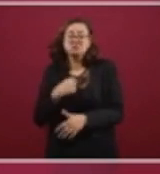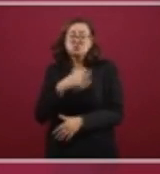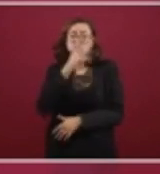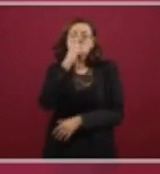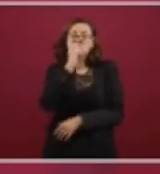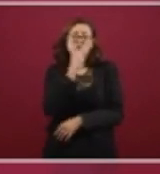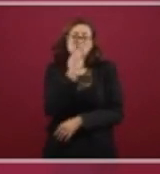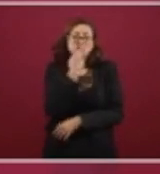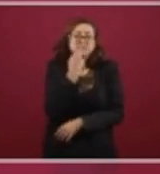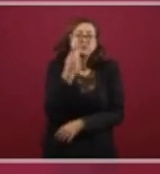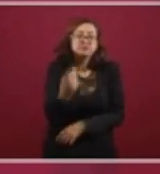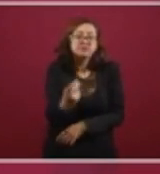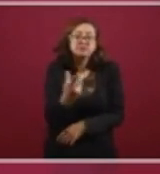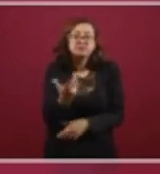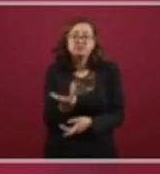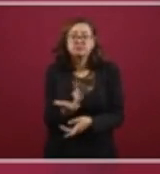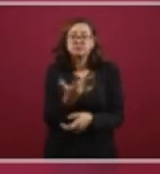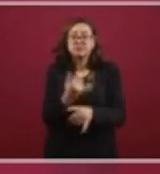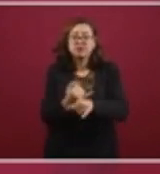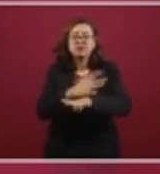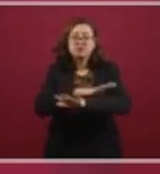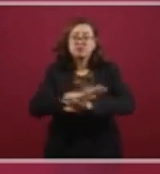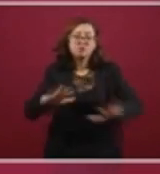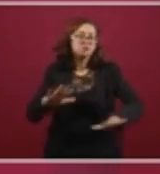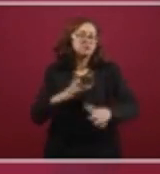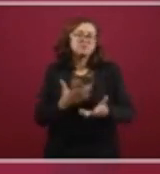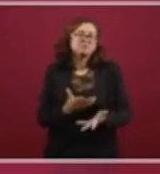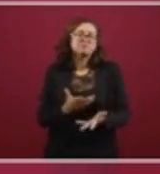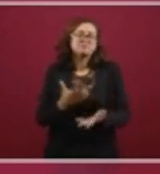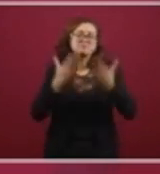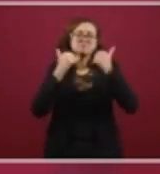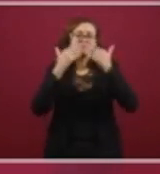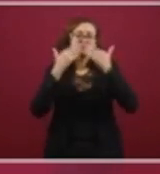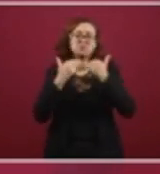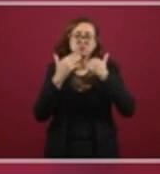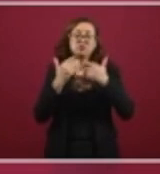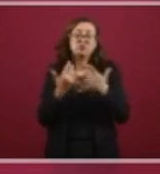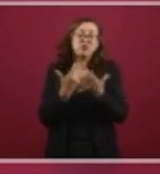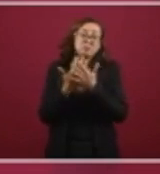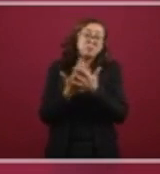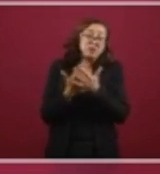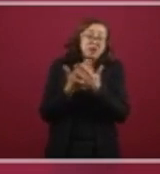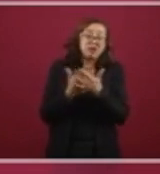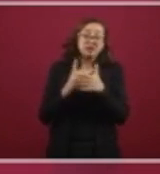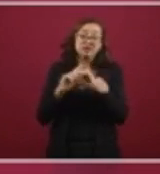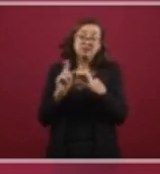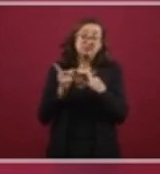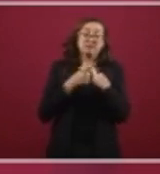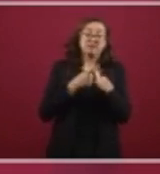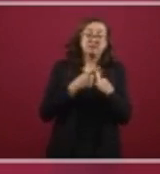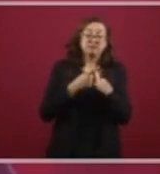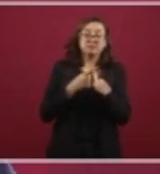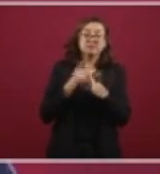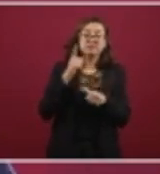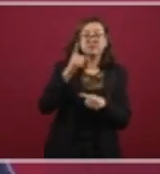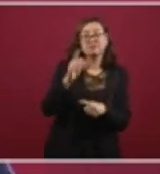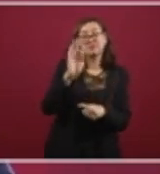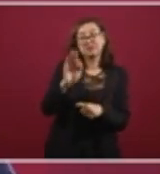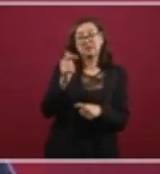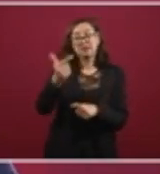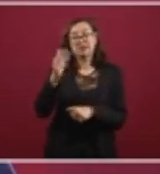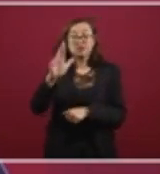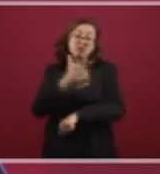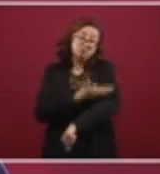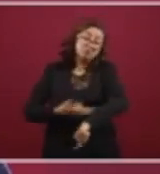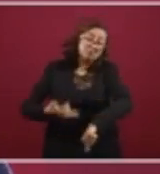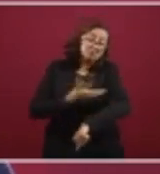no tendría ese tributo, no le correspondería hasta que no la otra entidad así fuera, se iniciara un proceso, si